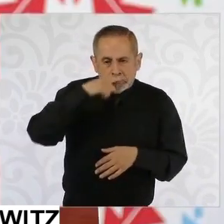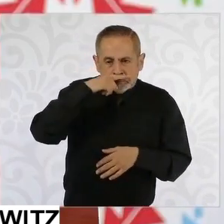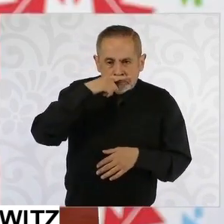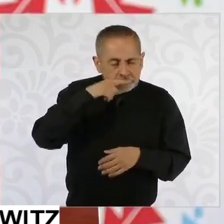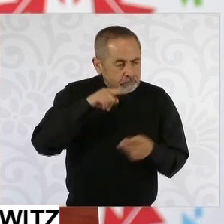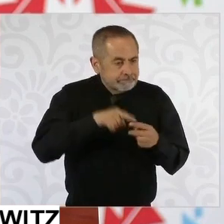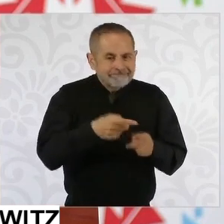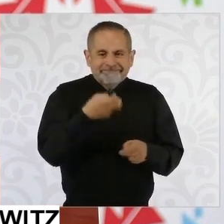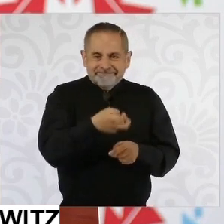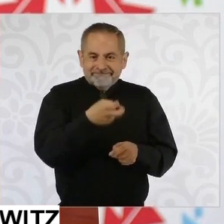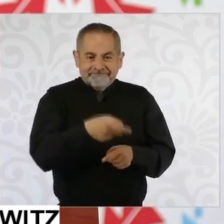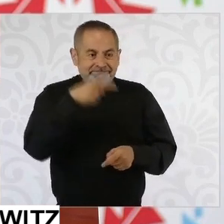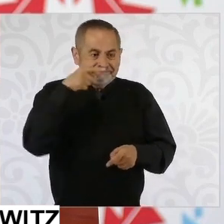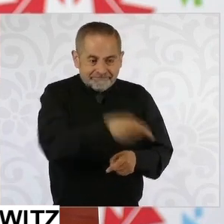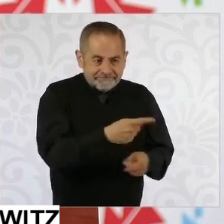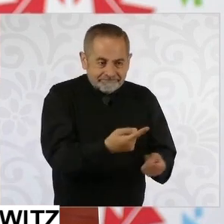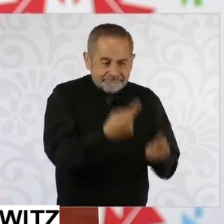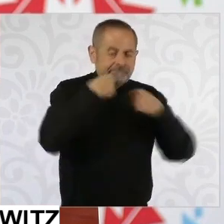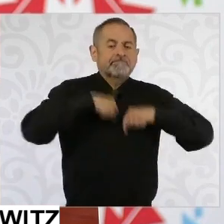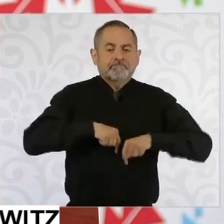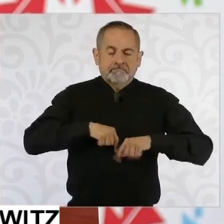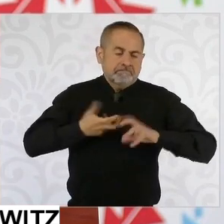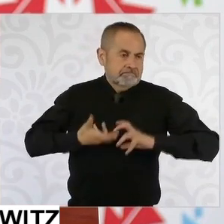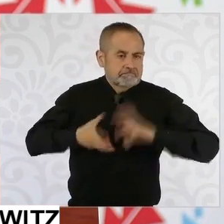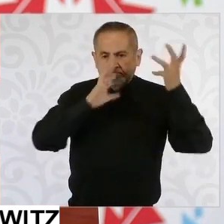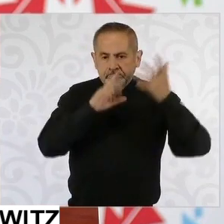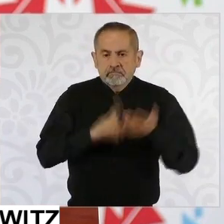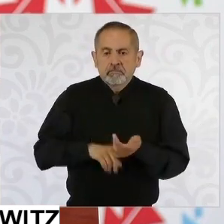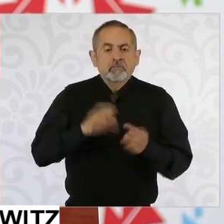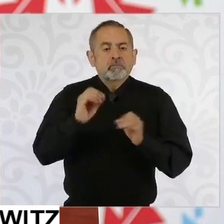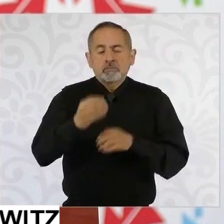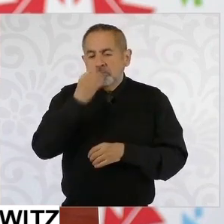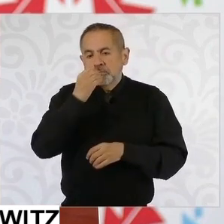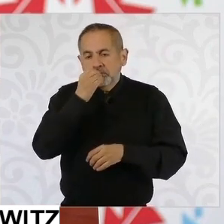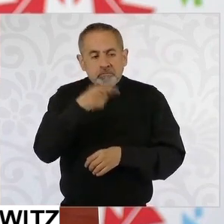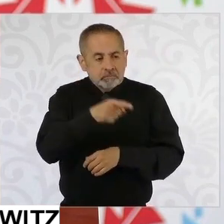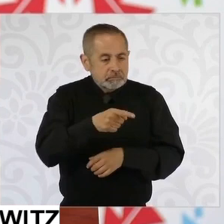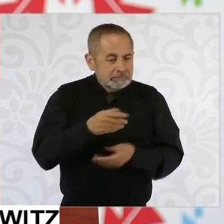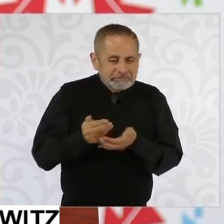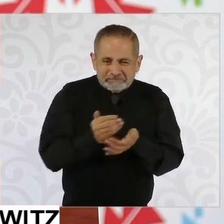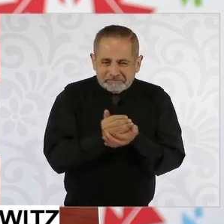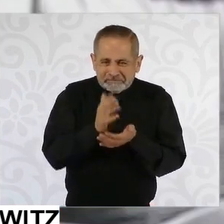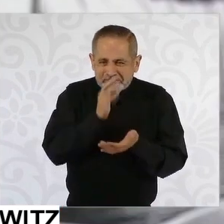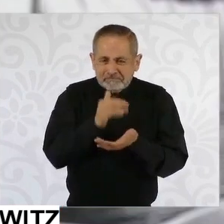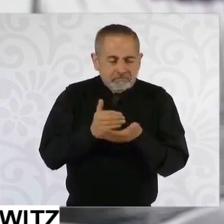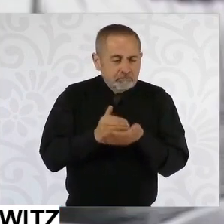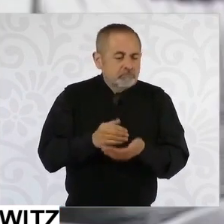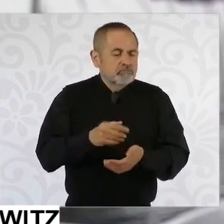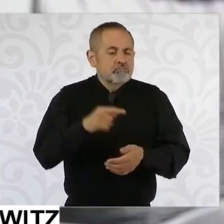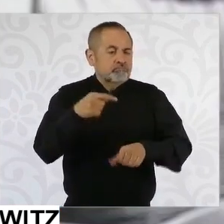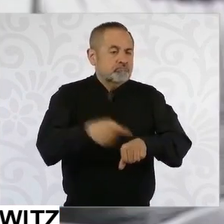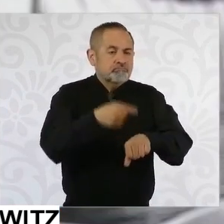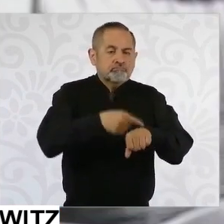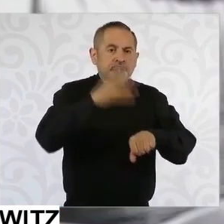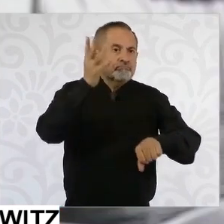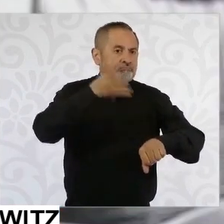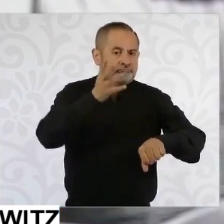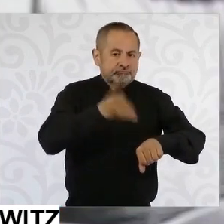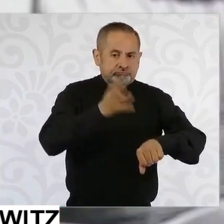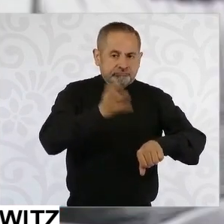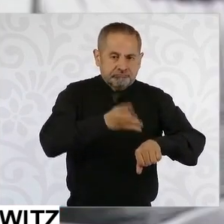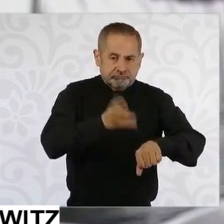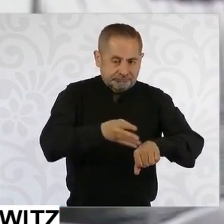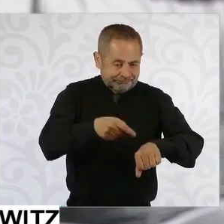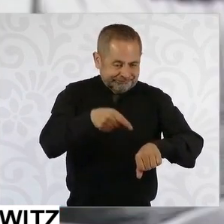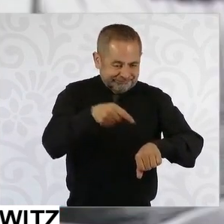mecánica, la alimentación parenteral, que es un ambiente ideal para el crecimiento de bacterias debido a